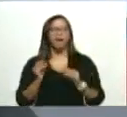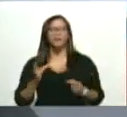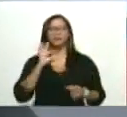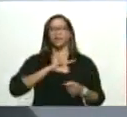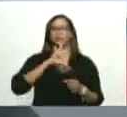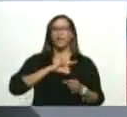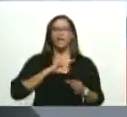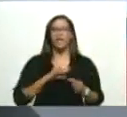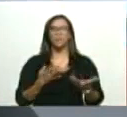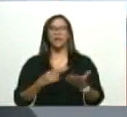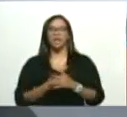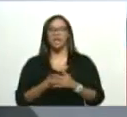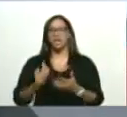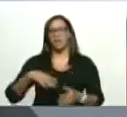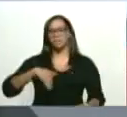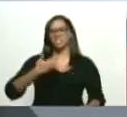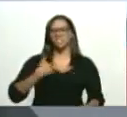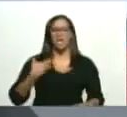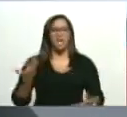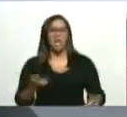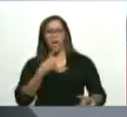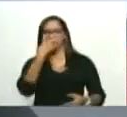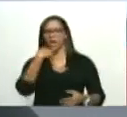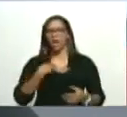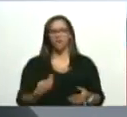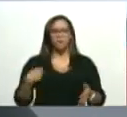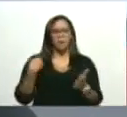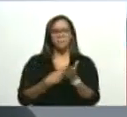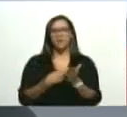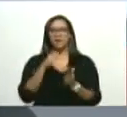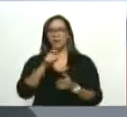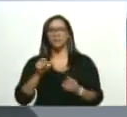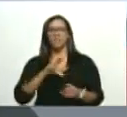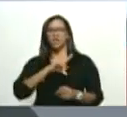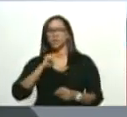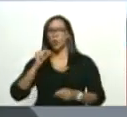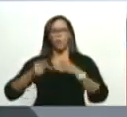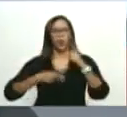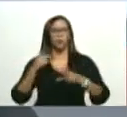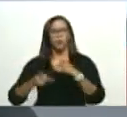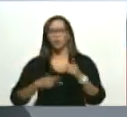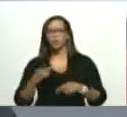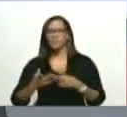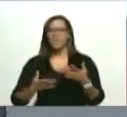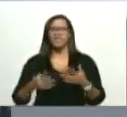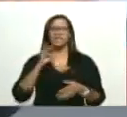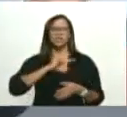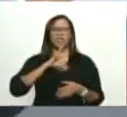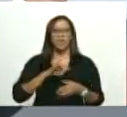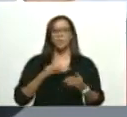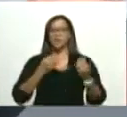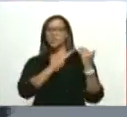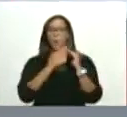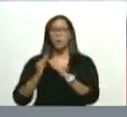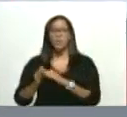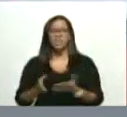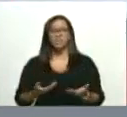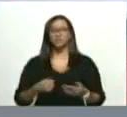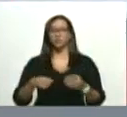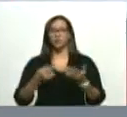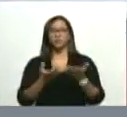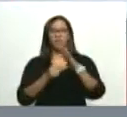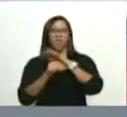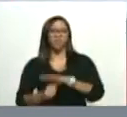socialismo es la miseria, de que el socialismo financia a las personas que no son productivas, de que el socialismo o el comunismo son cosas